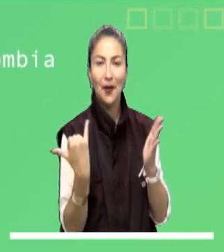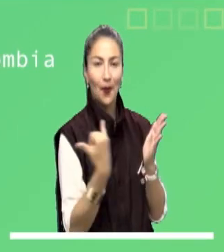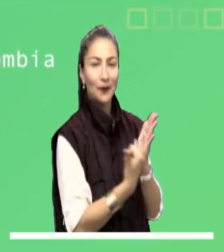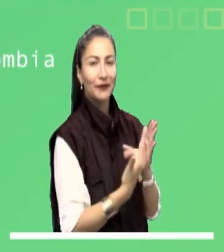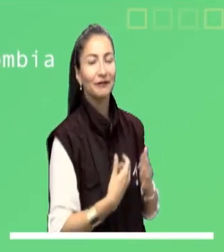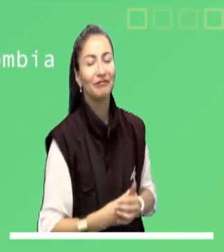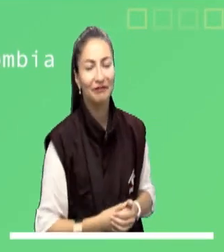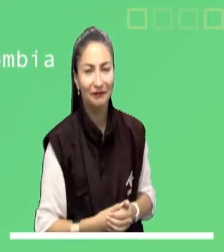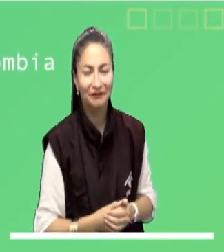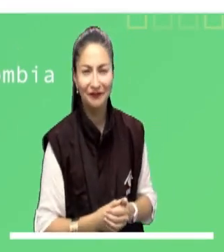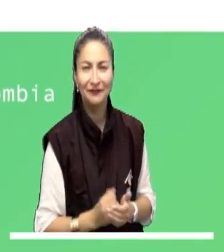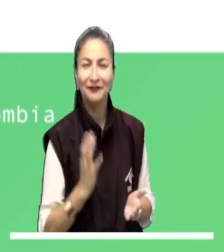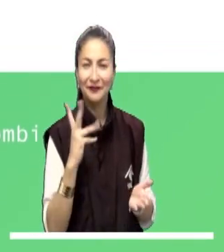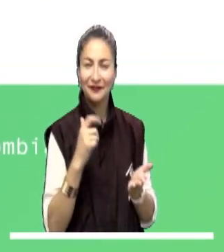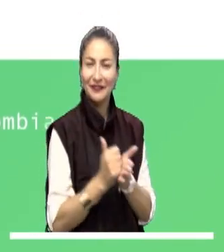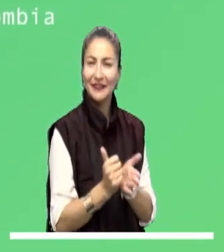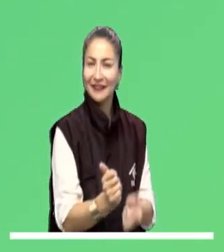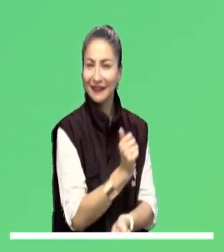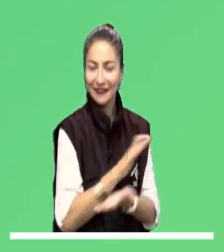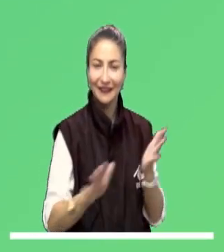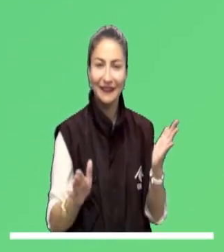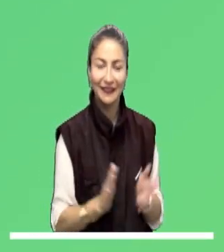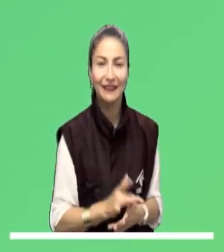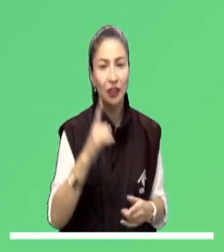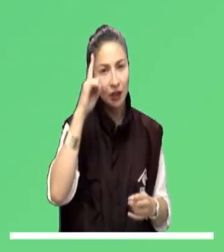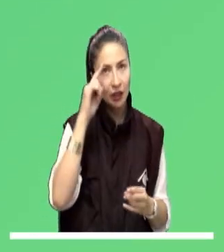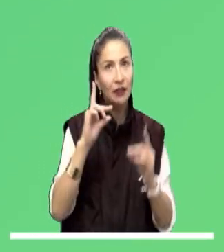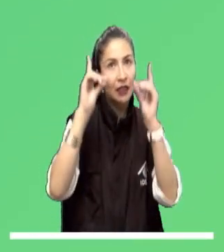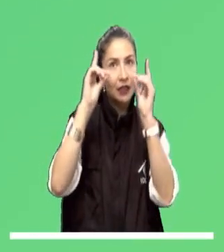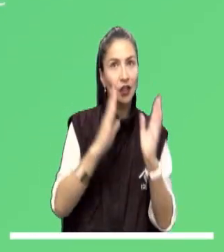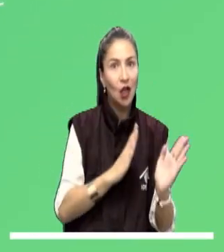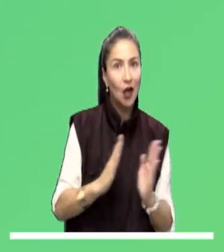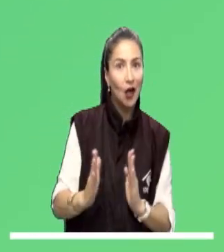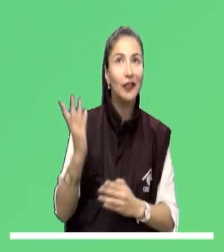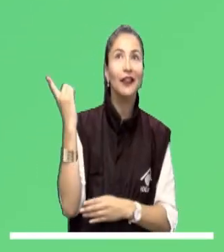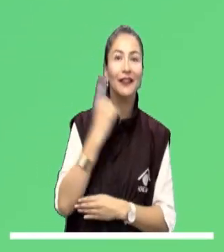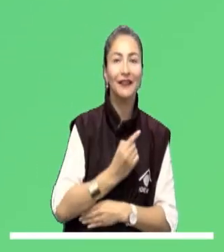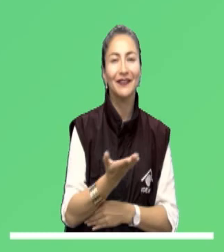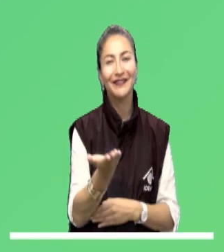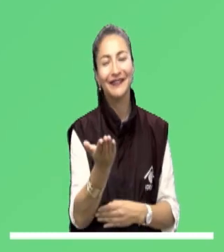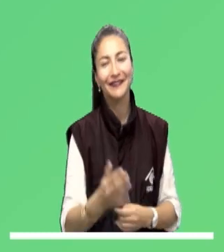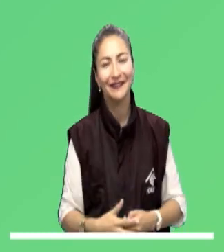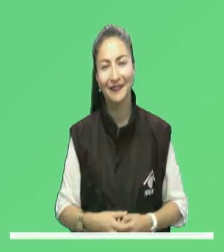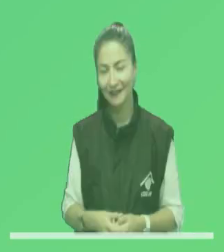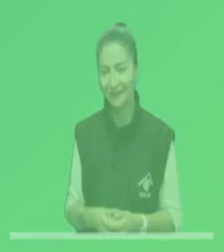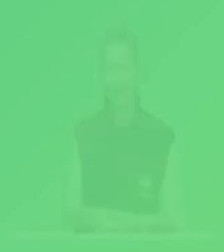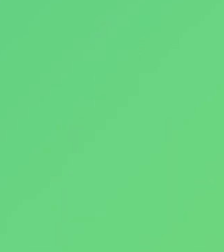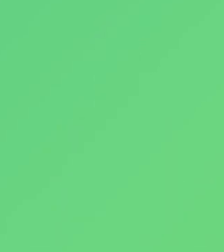otros datos de interés. Descárguela gratis, planee su día y tome las mejores decisiones.